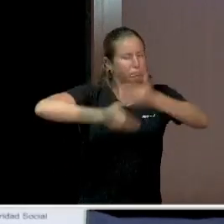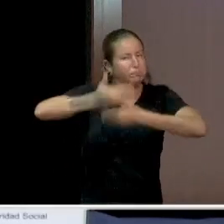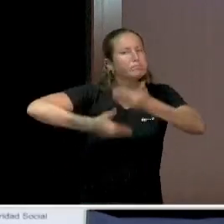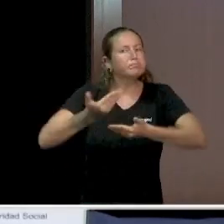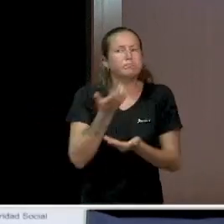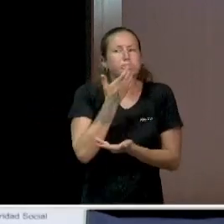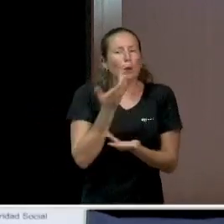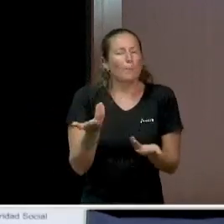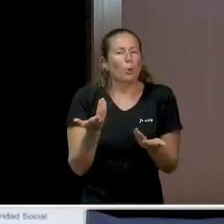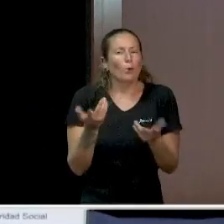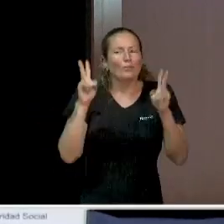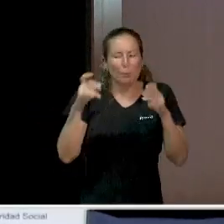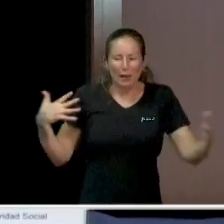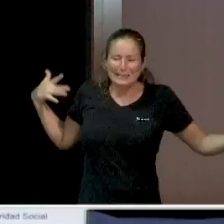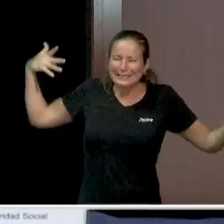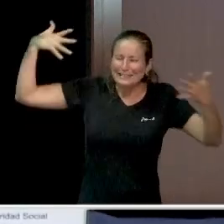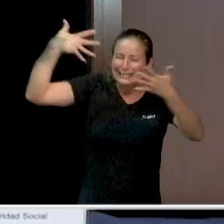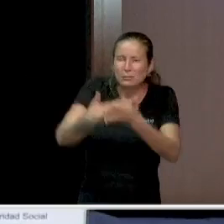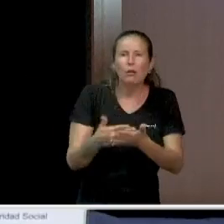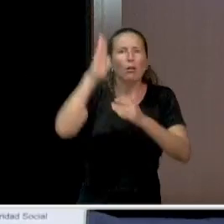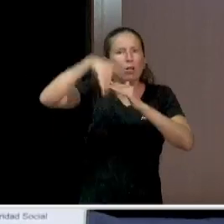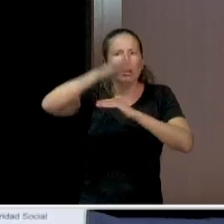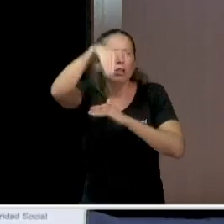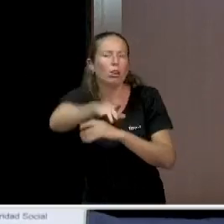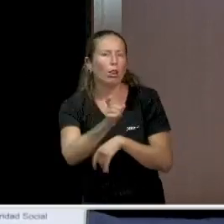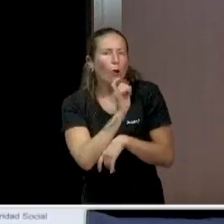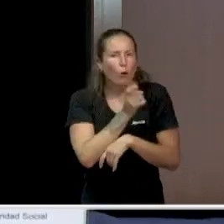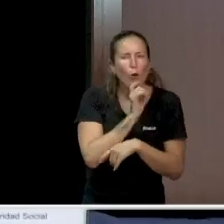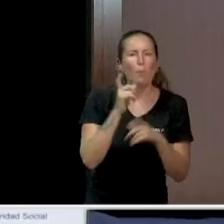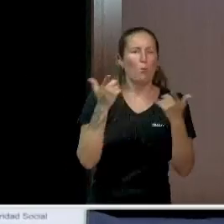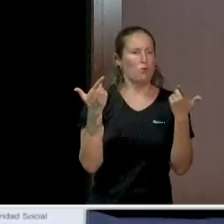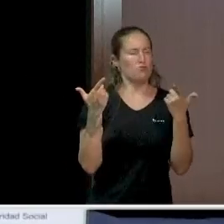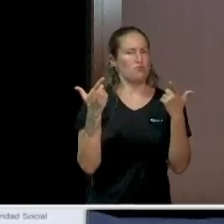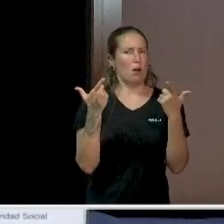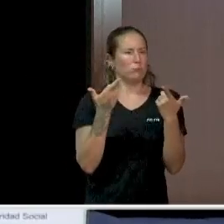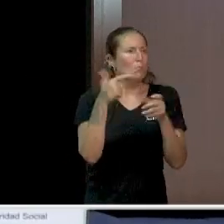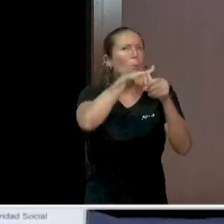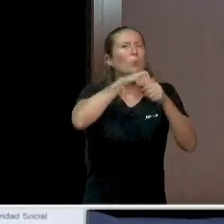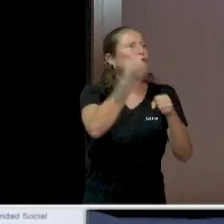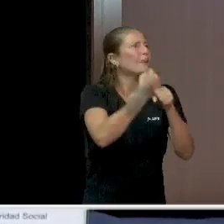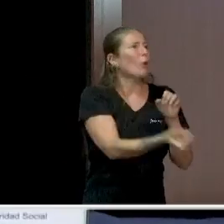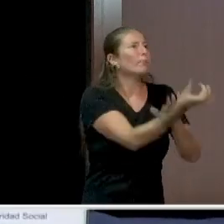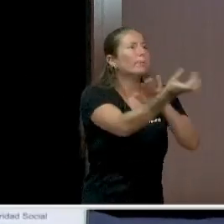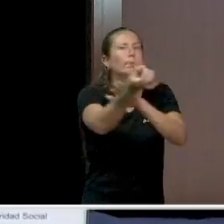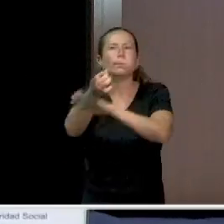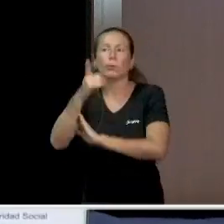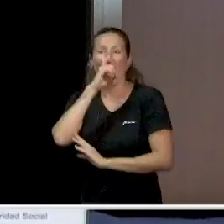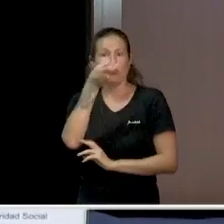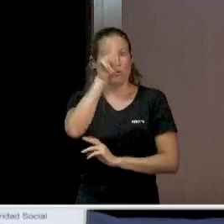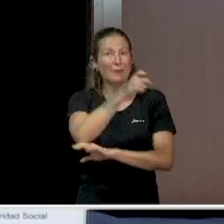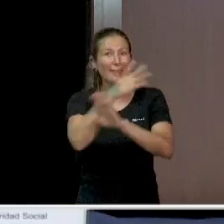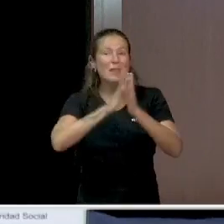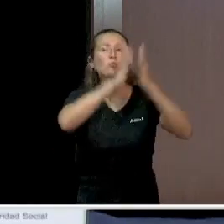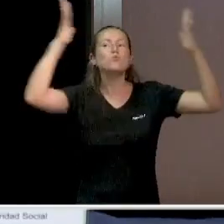cuáles han sido los movimientos del mercado de trabajo durante el año 2019, sobre todo las entradas,